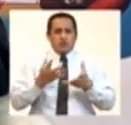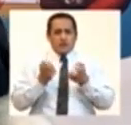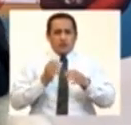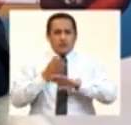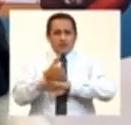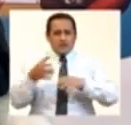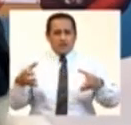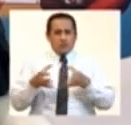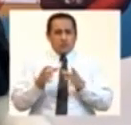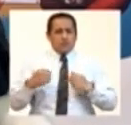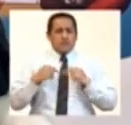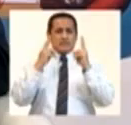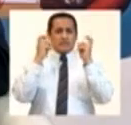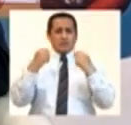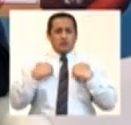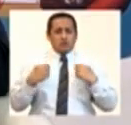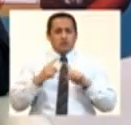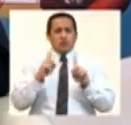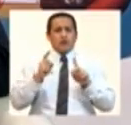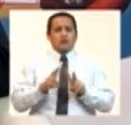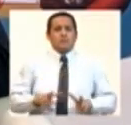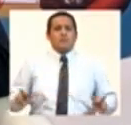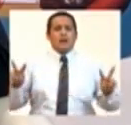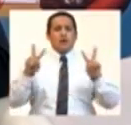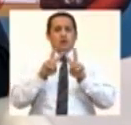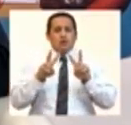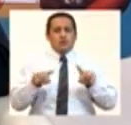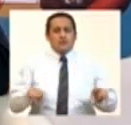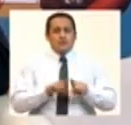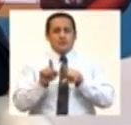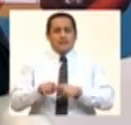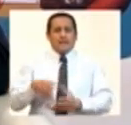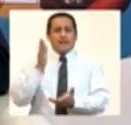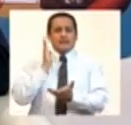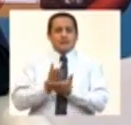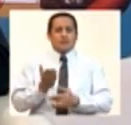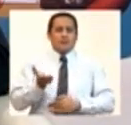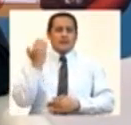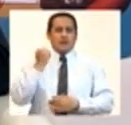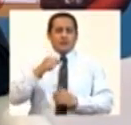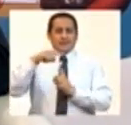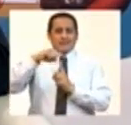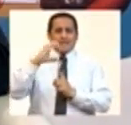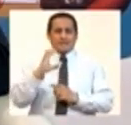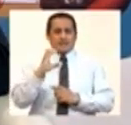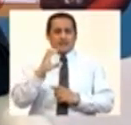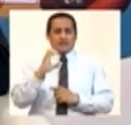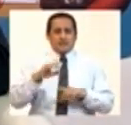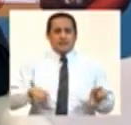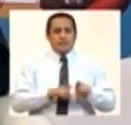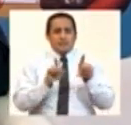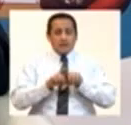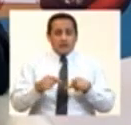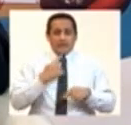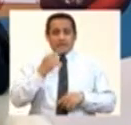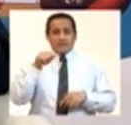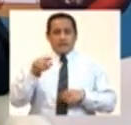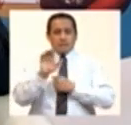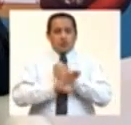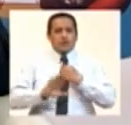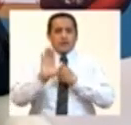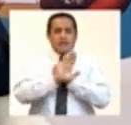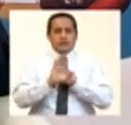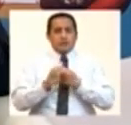entrar a la jurídica que no me corresponde, eso es lo que valoro de la sentencia del Tribunal Constitucional, que nos